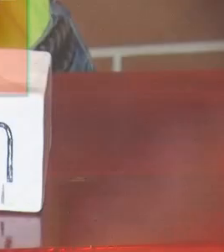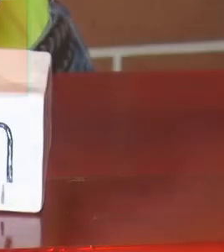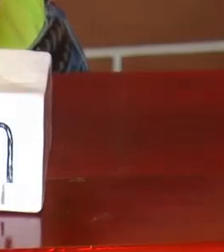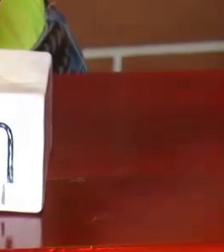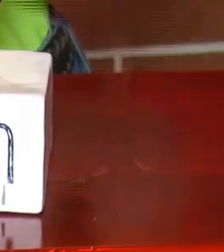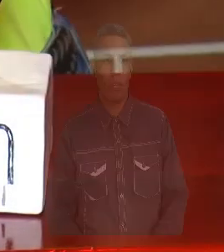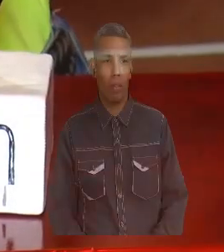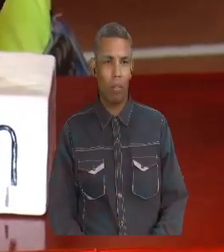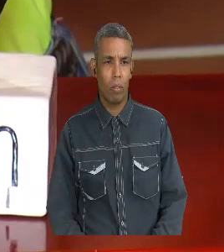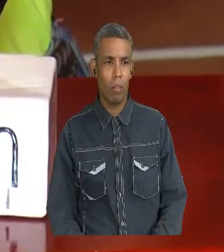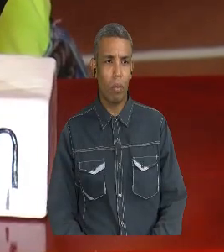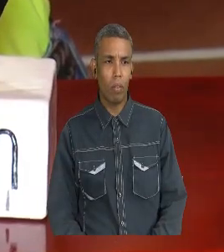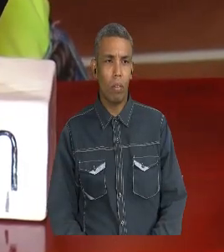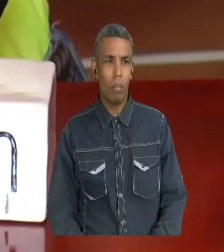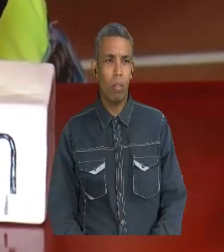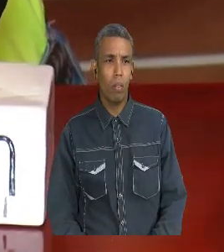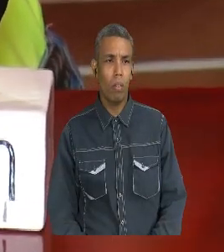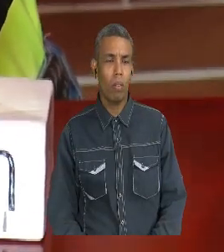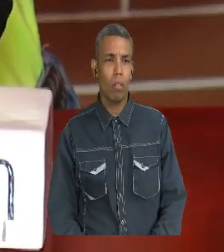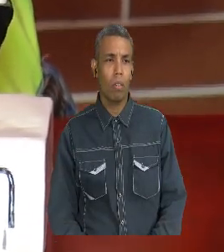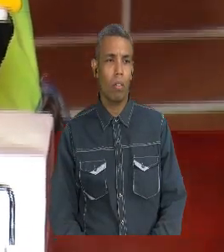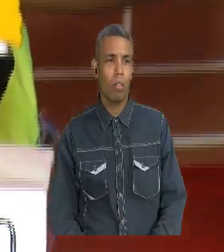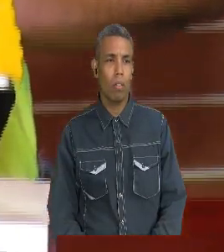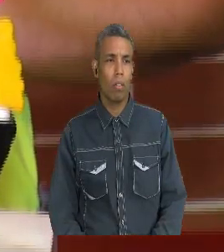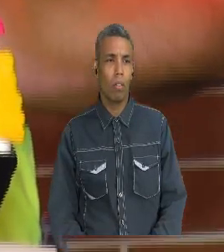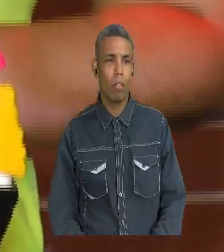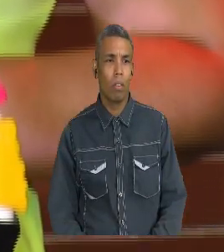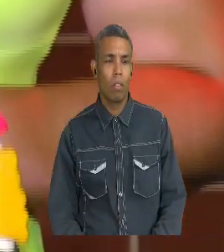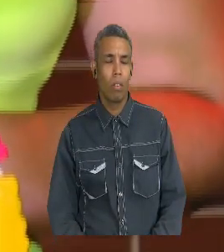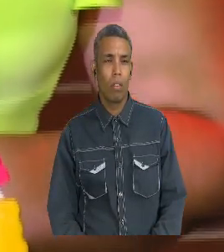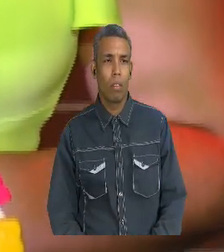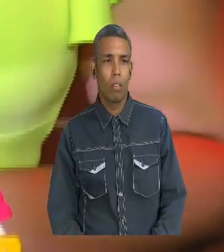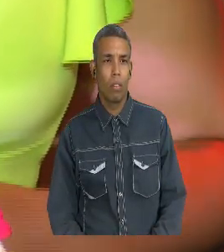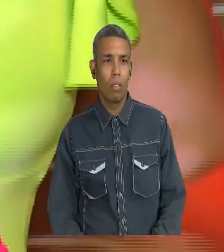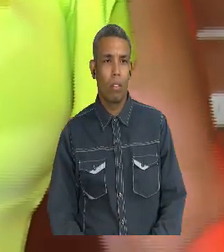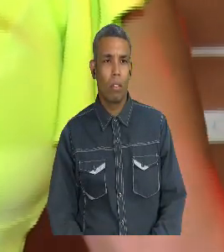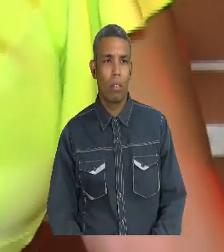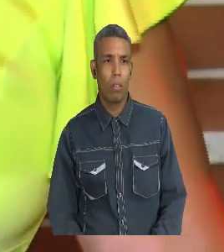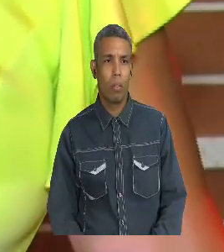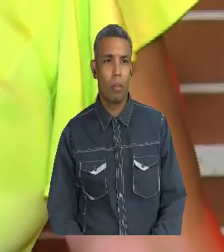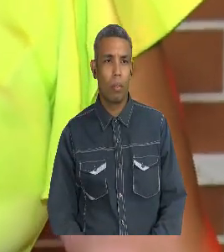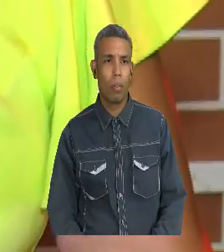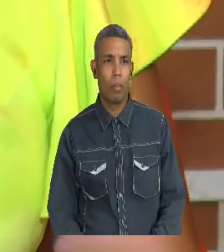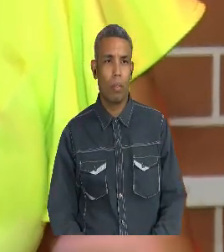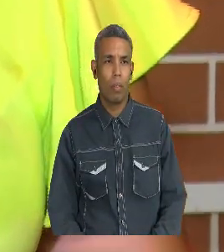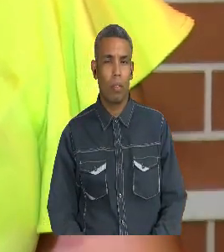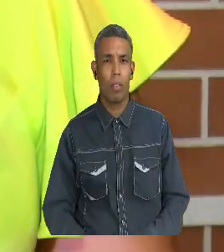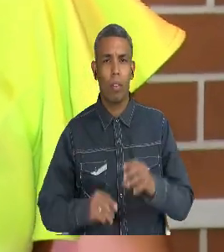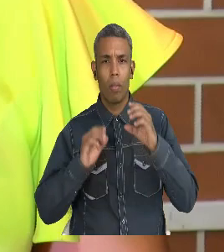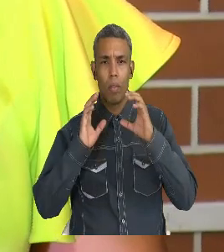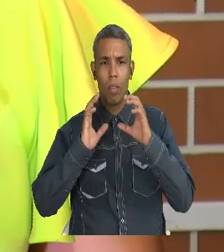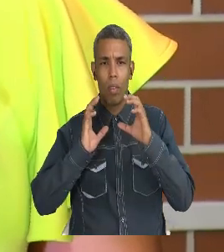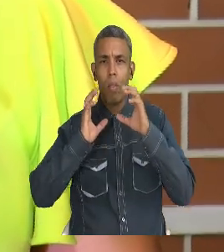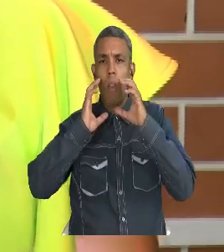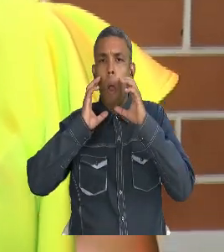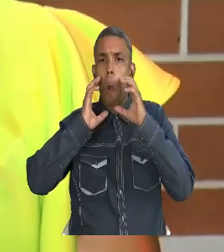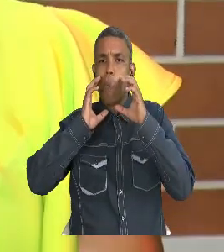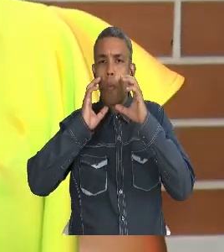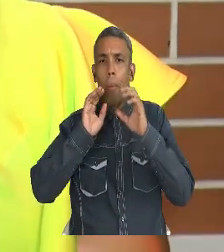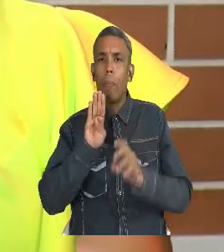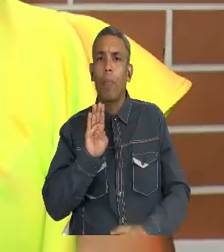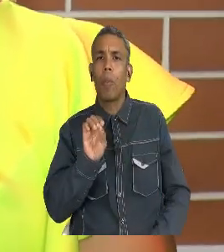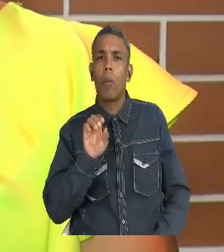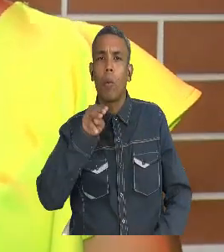Bueno, llegó el momento de nuestro recomendado del día aquí en la cervecería. Hoy vamos a hablar de la hamburguesa bombonera, otro de los platos que usted puede encontrar